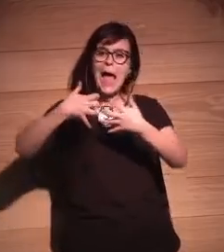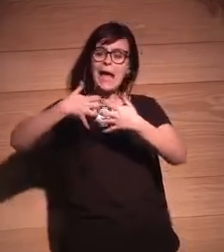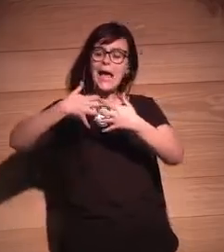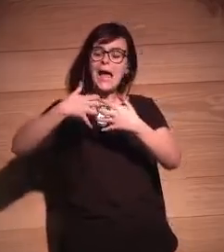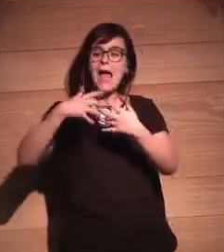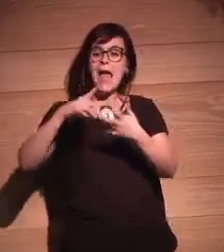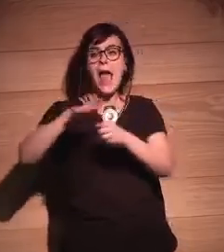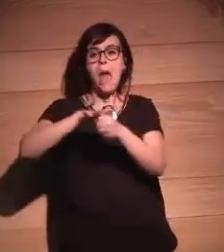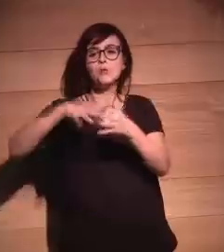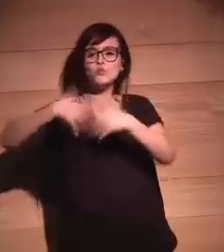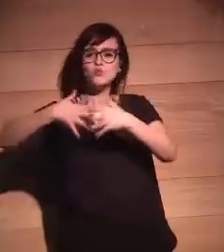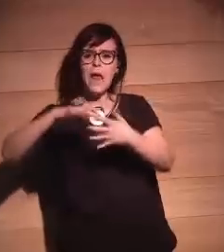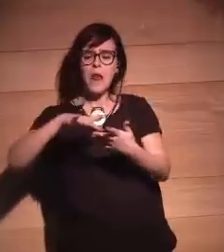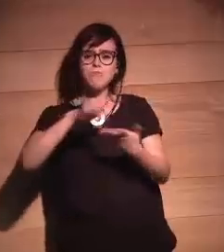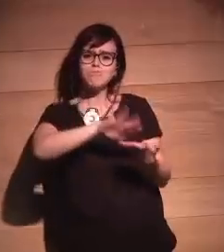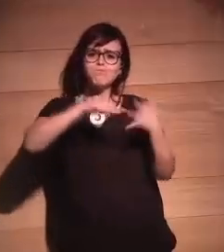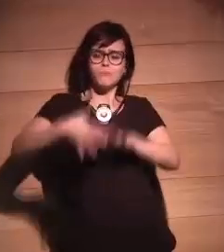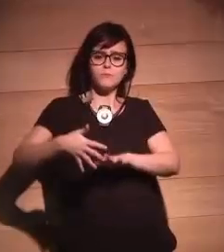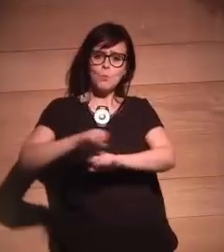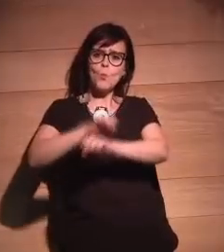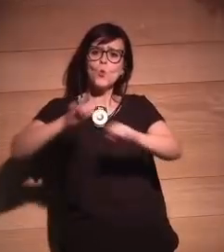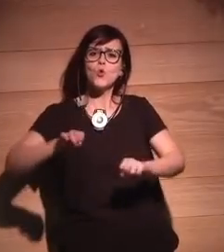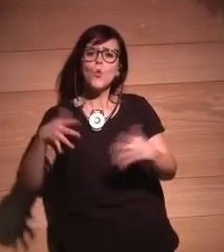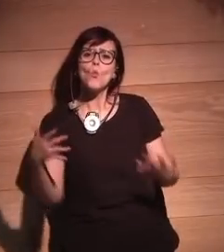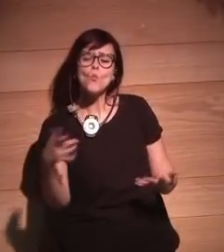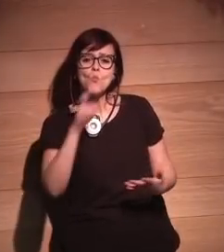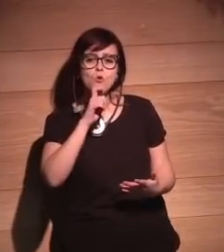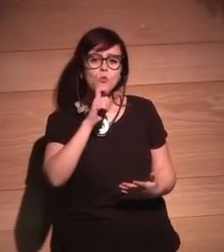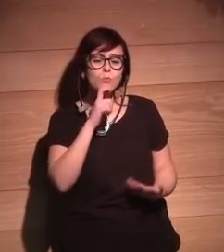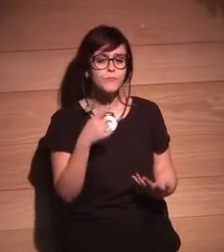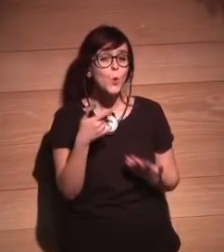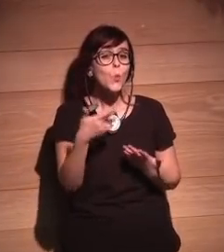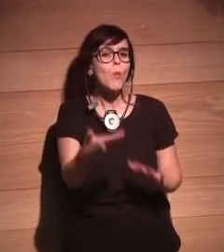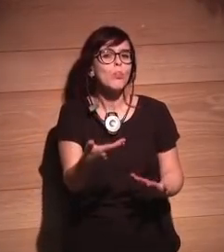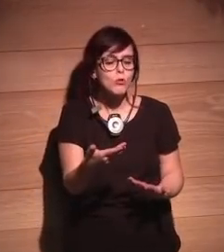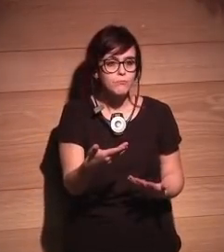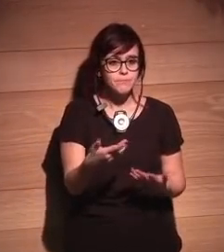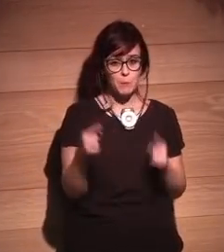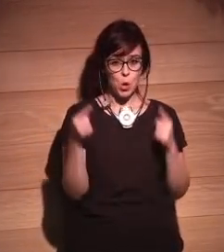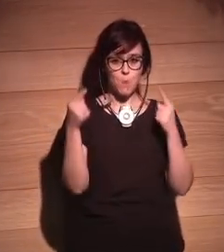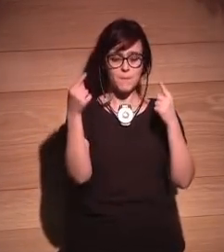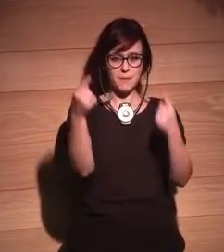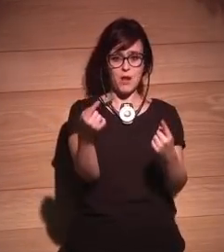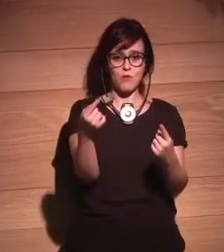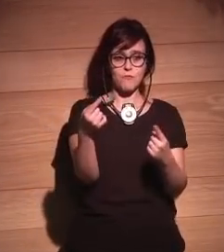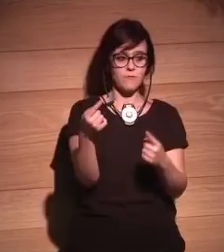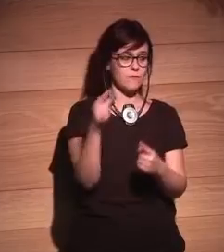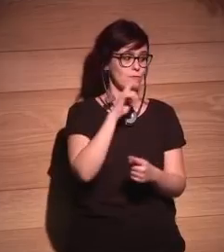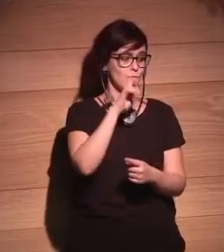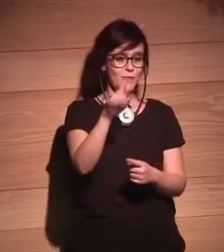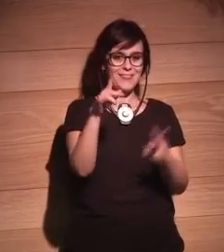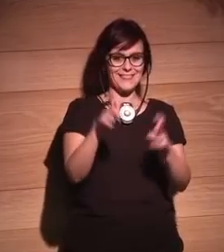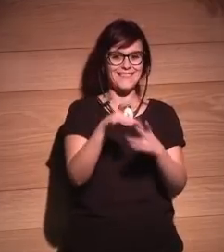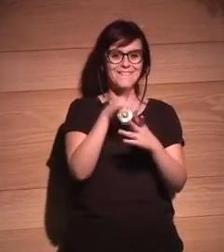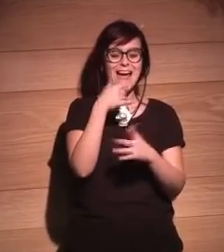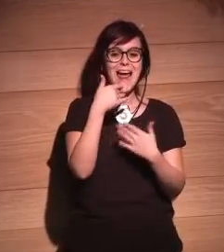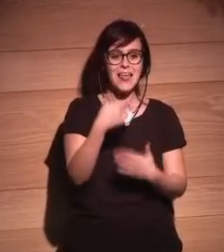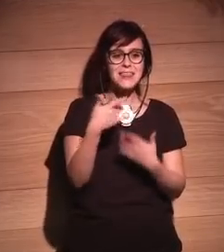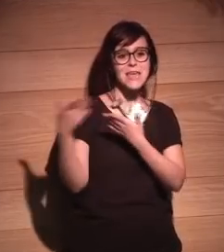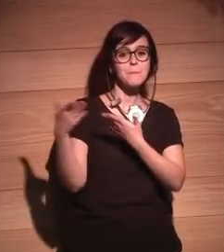Mario, gracias. Bueno, yo lo primero agradecer también a la Fundación y a The Conversation la